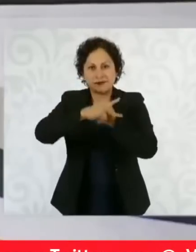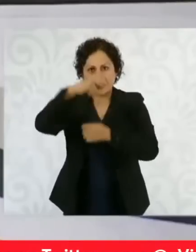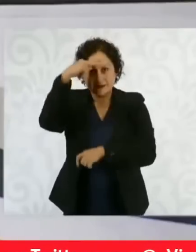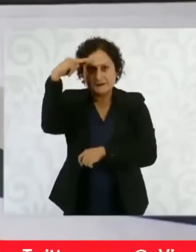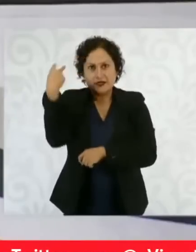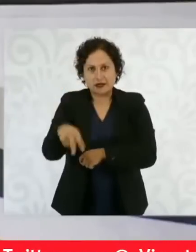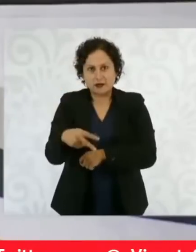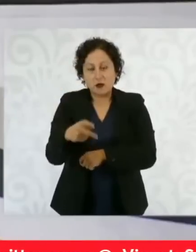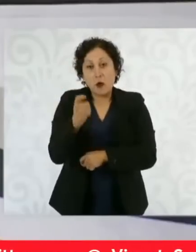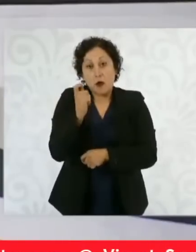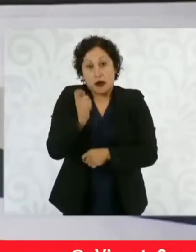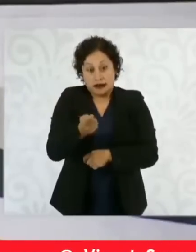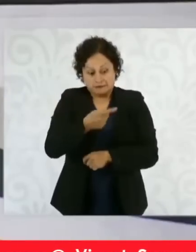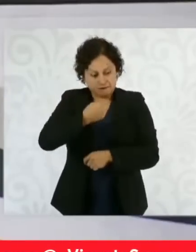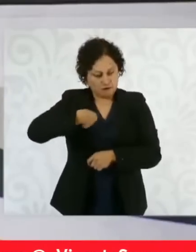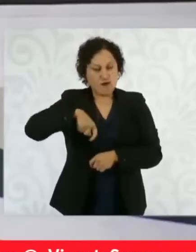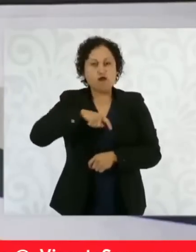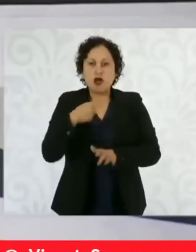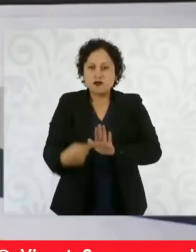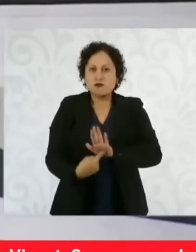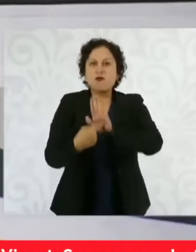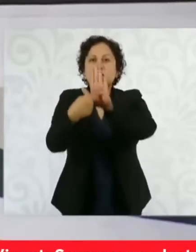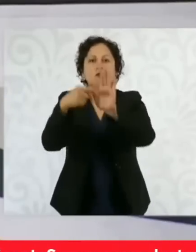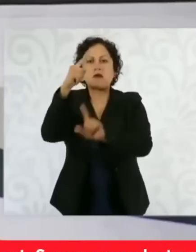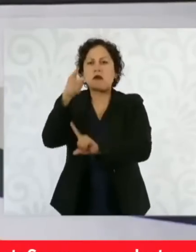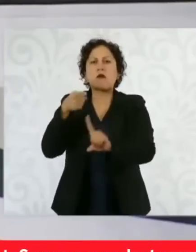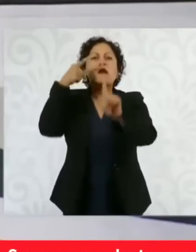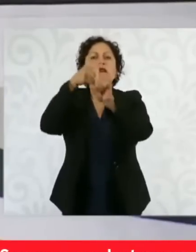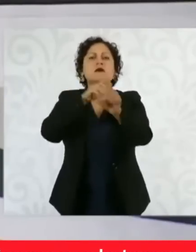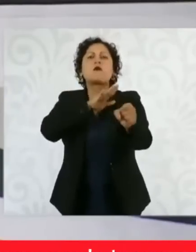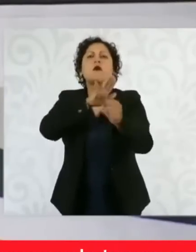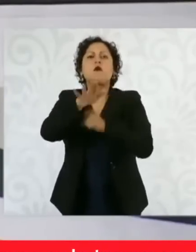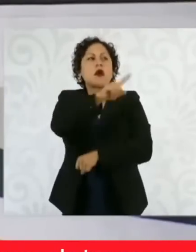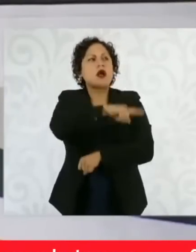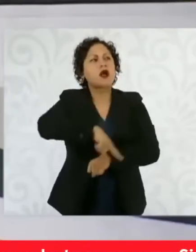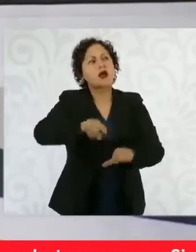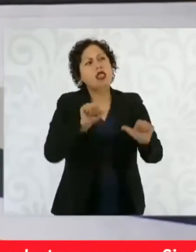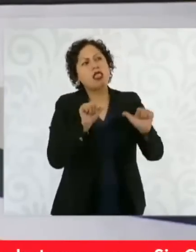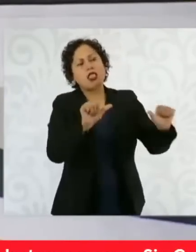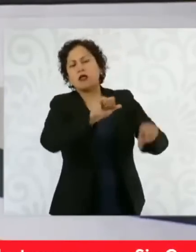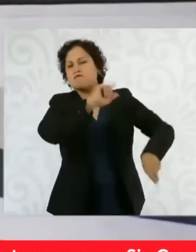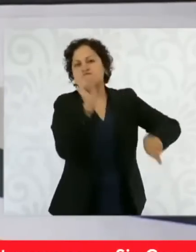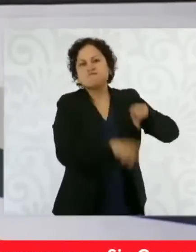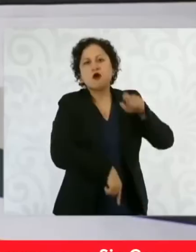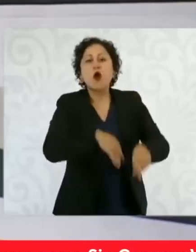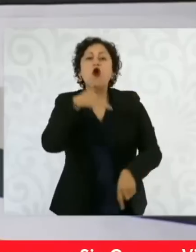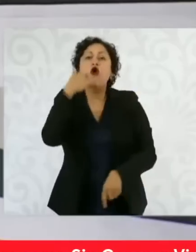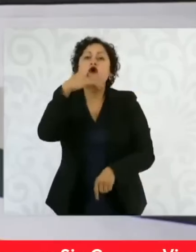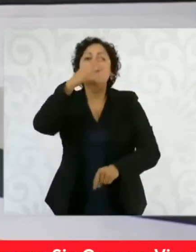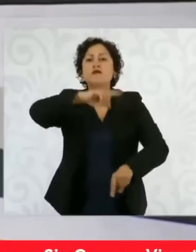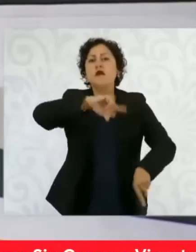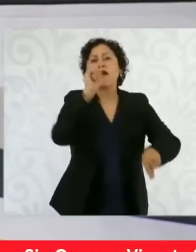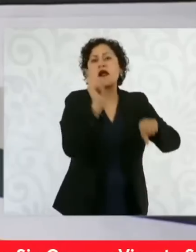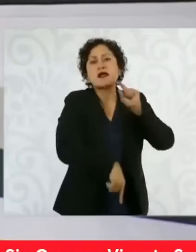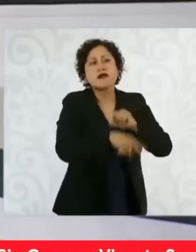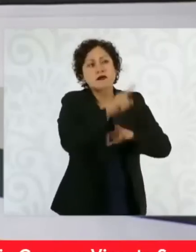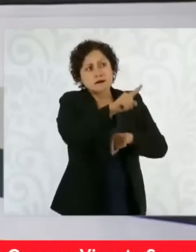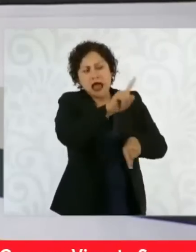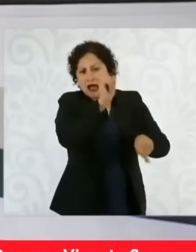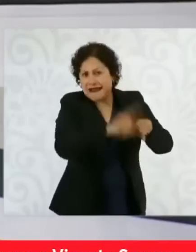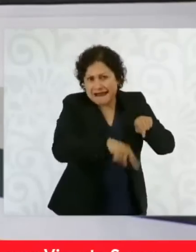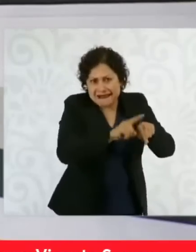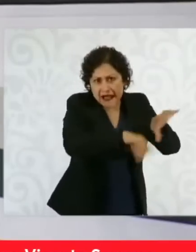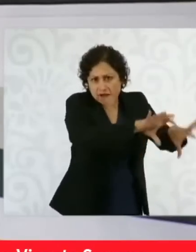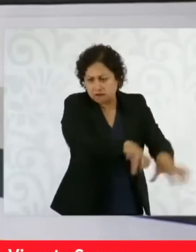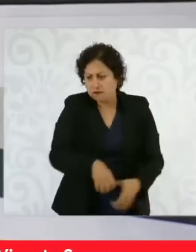modelo ha tenido como base erradicar la corrupción y los privilegios, liberar esos recursos para atender las